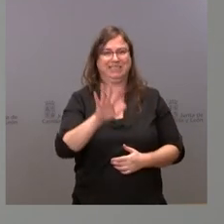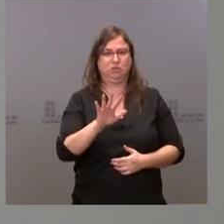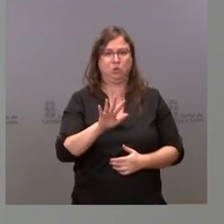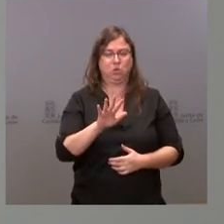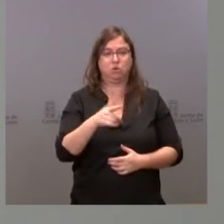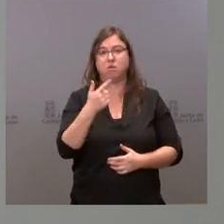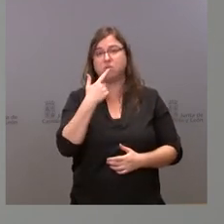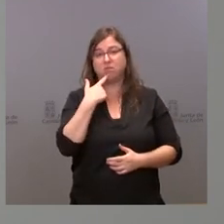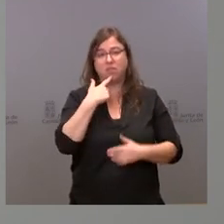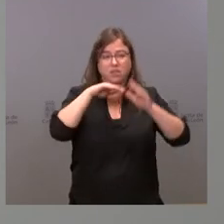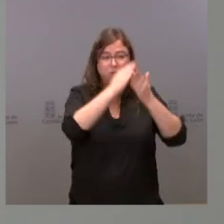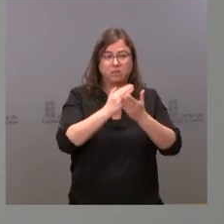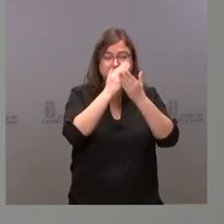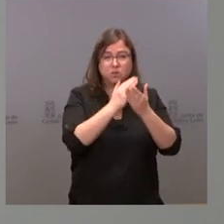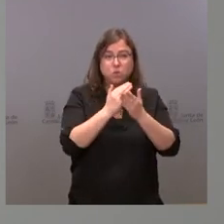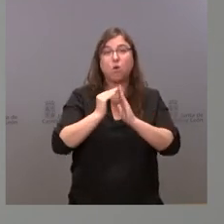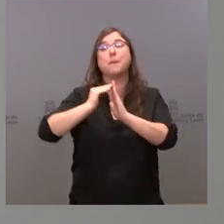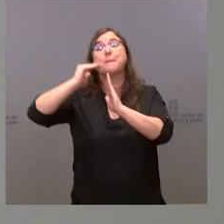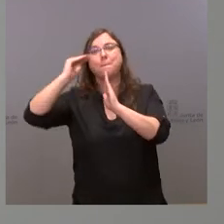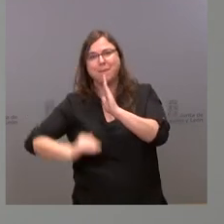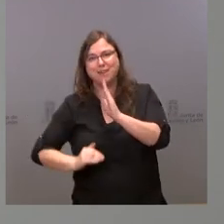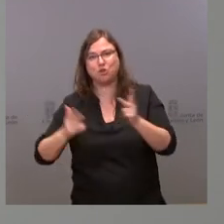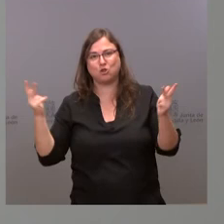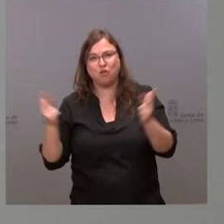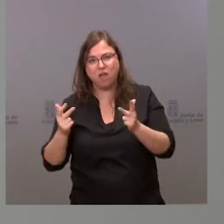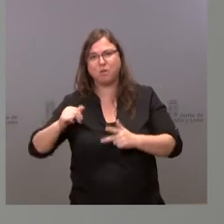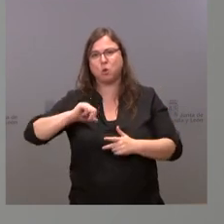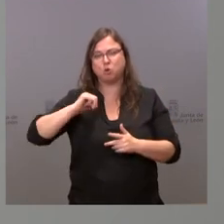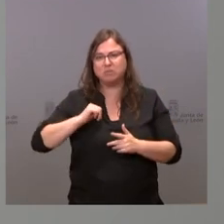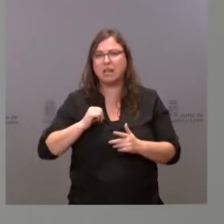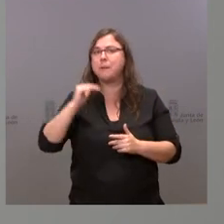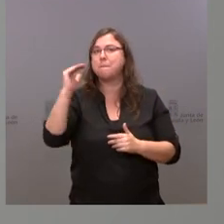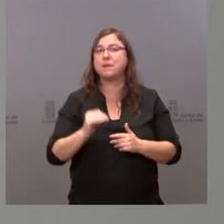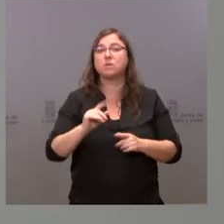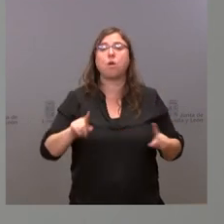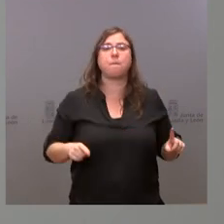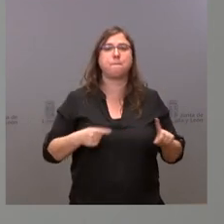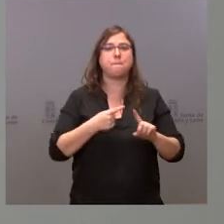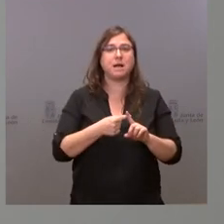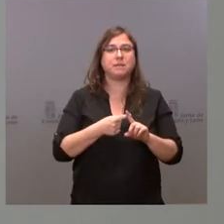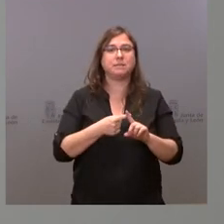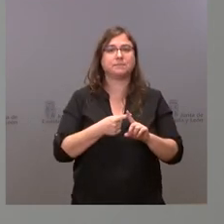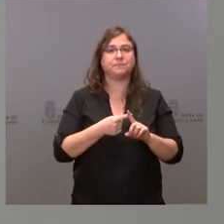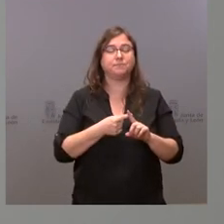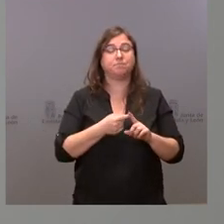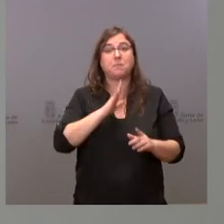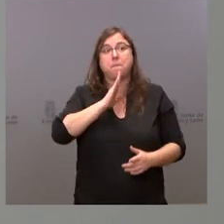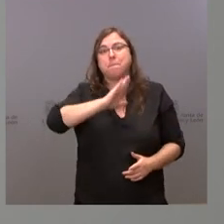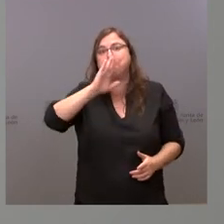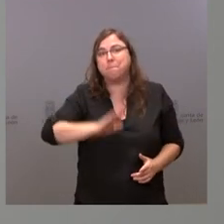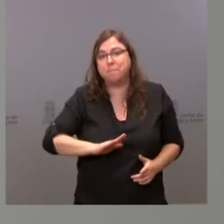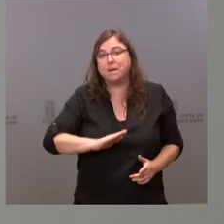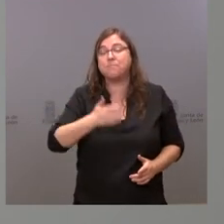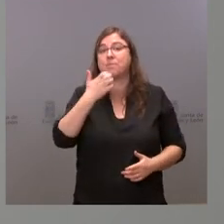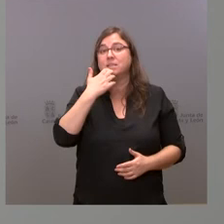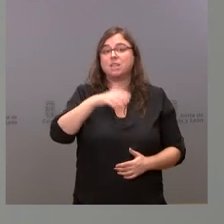en trabajos británicos - de hospitalización y de gravedad con respecto a otras cepas y también bueno pues parece ser que en los sitios